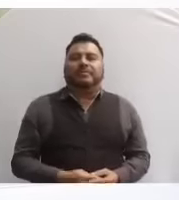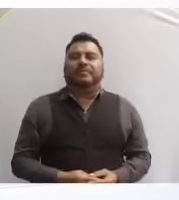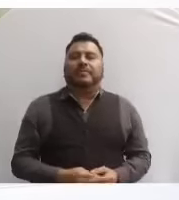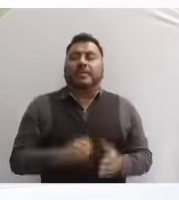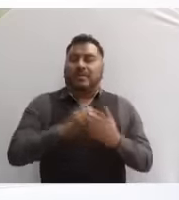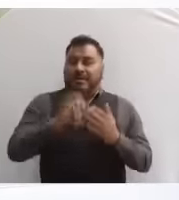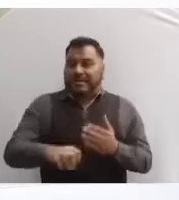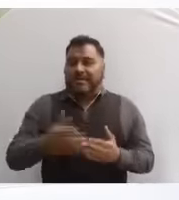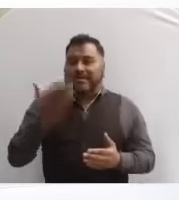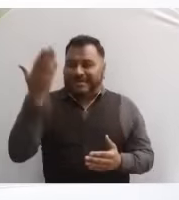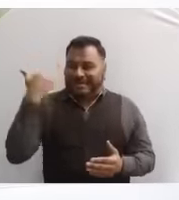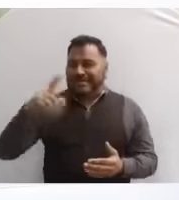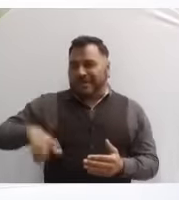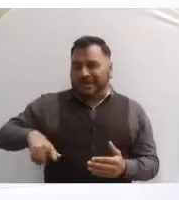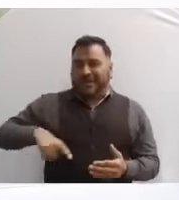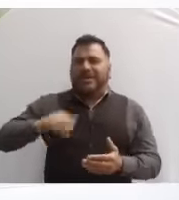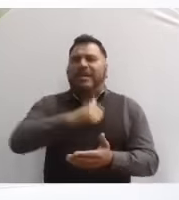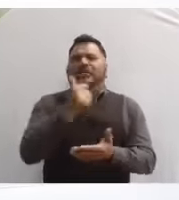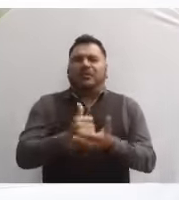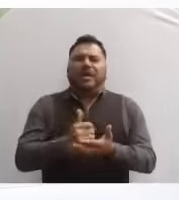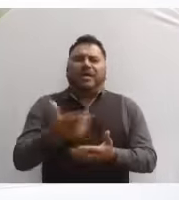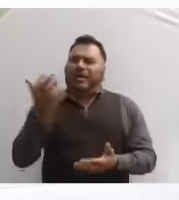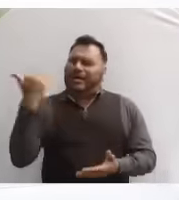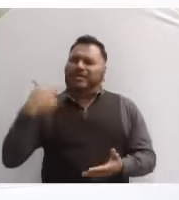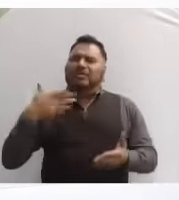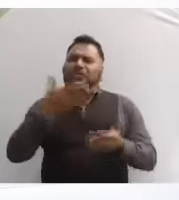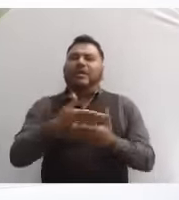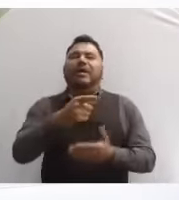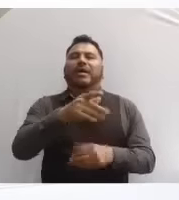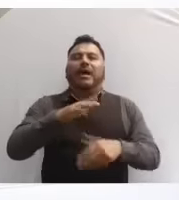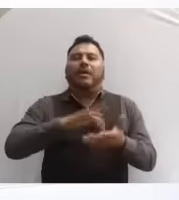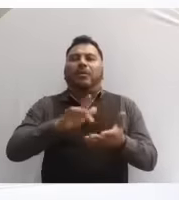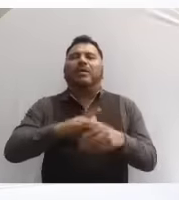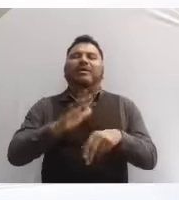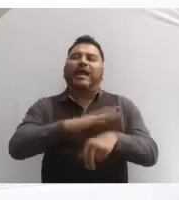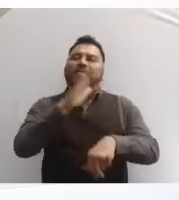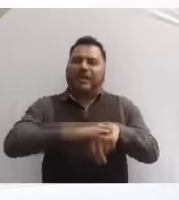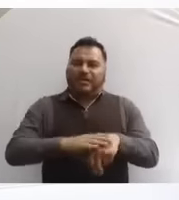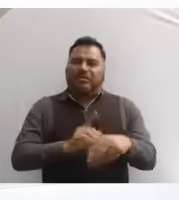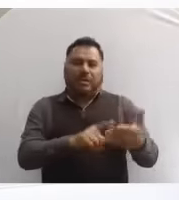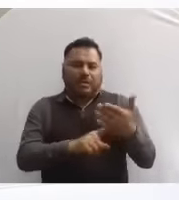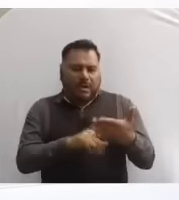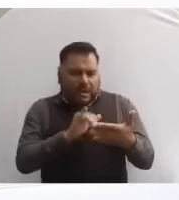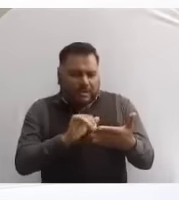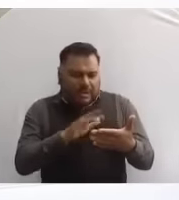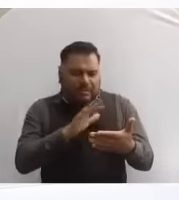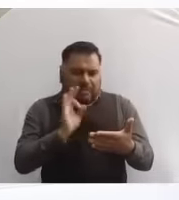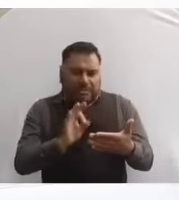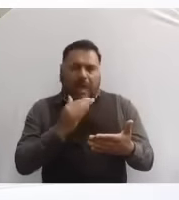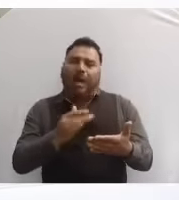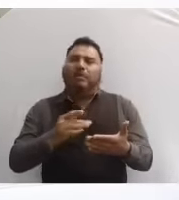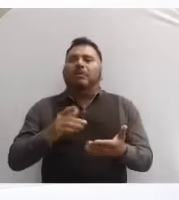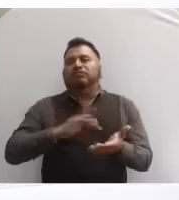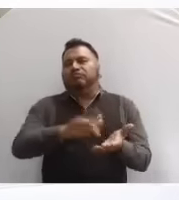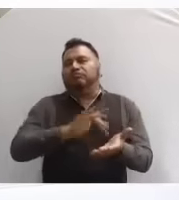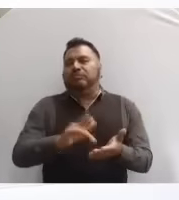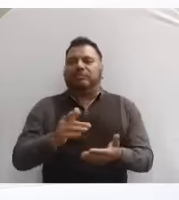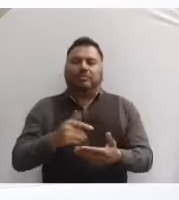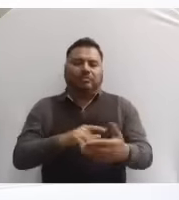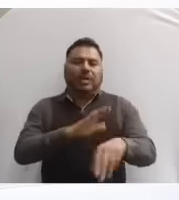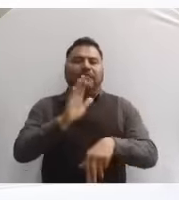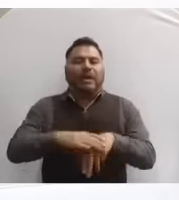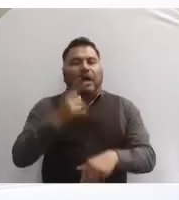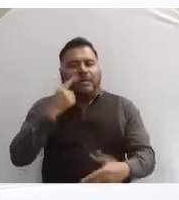Cuando llegué al gobierno de la ciudad, se apoyaba por calificación a los niños y a las niñas. Y cuando hicimos